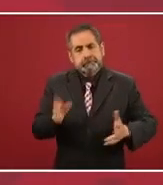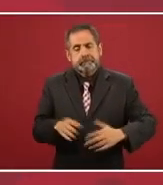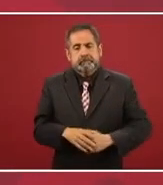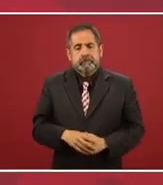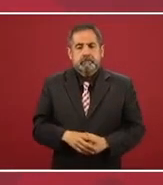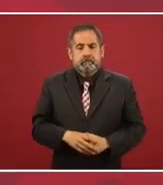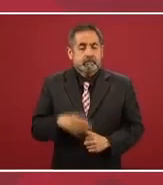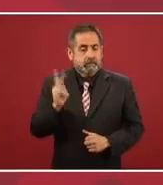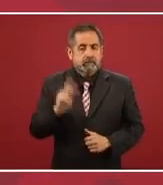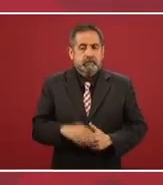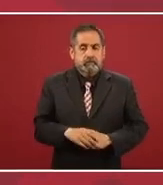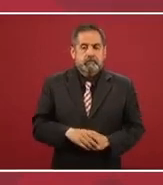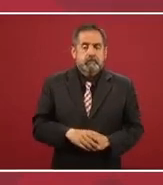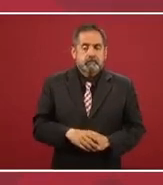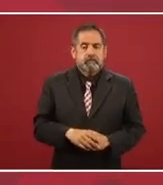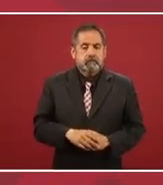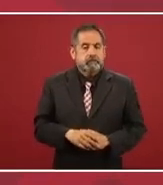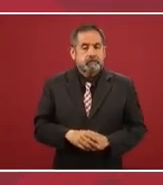Pero